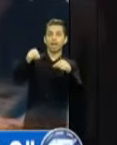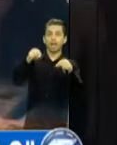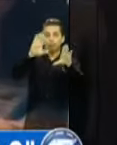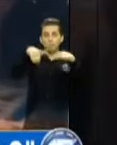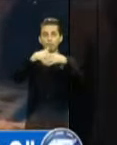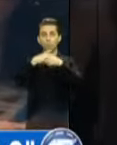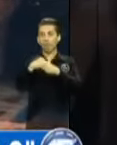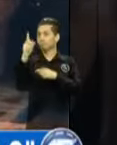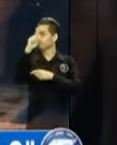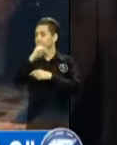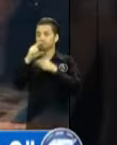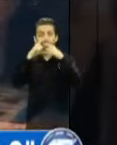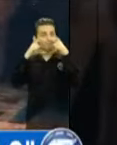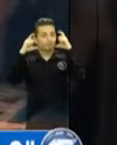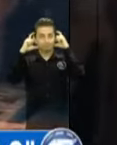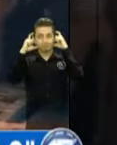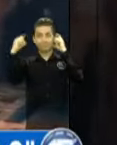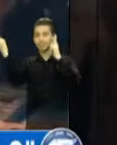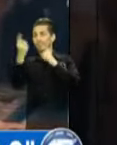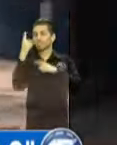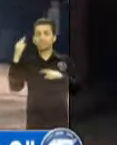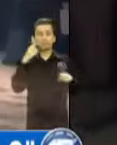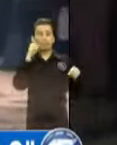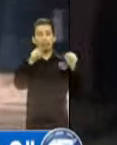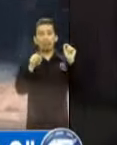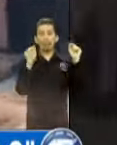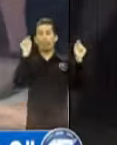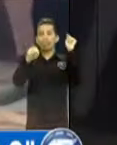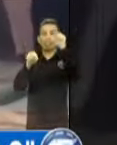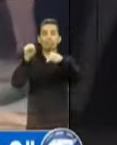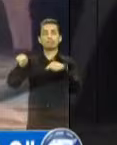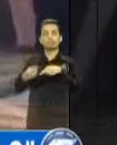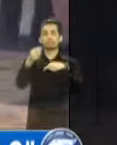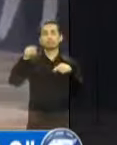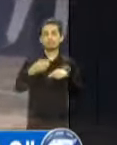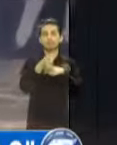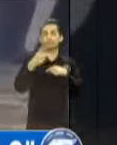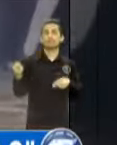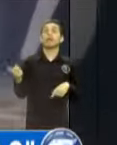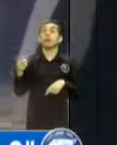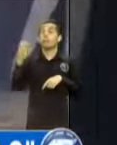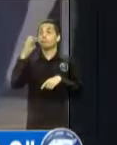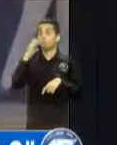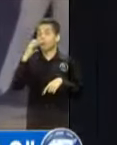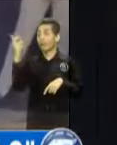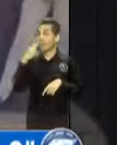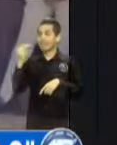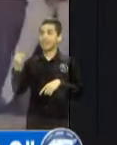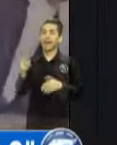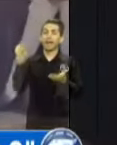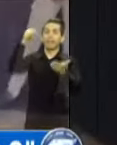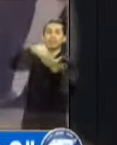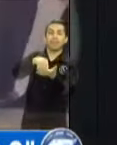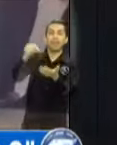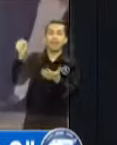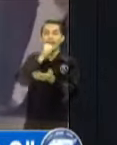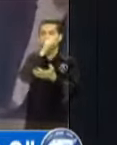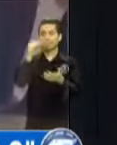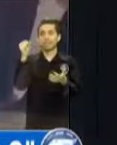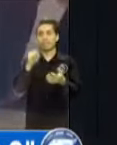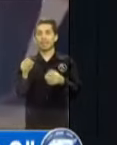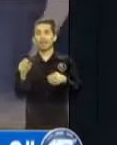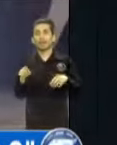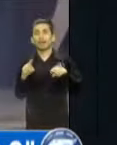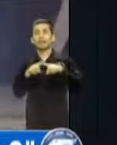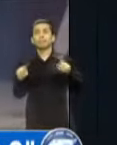de qué hablar. En el acto, Alejandro Fernández se lució al cantar y bailar con su hija, pero lo que muchos se preguntan es por qué don